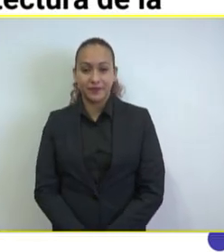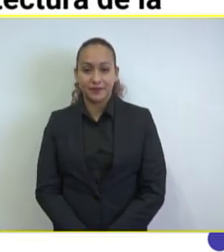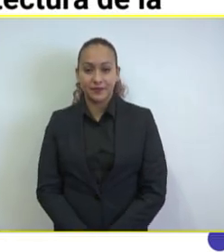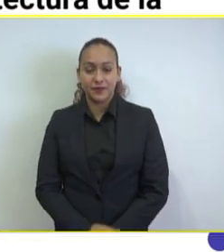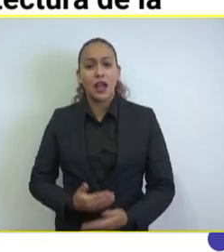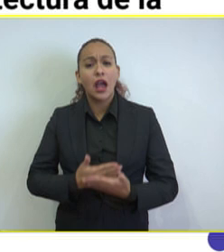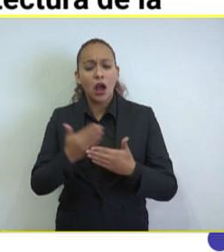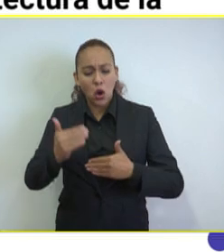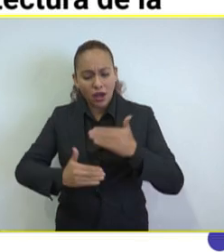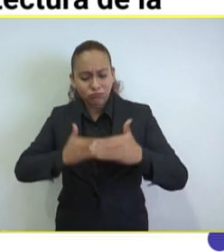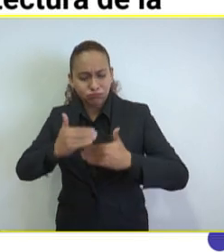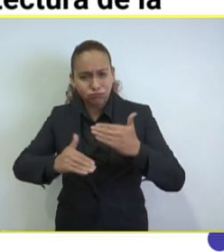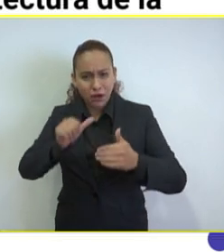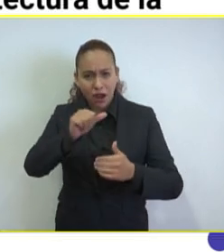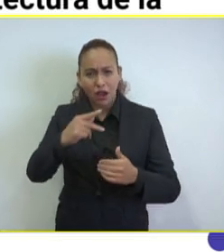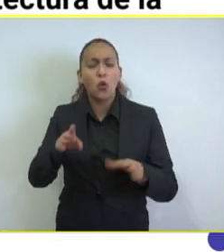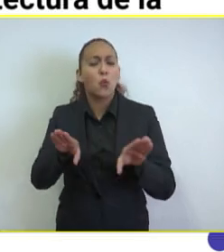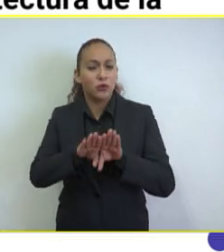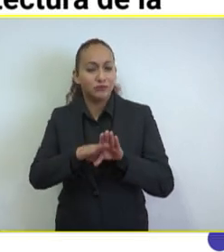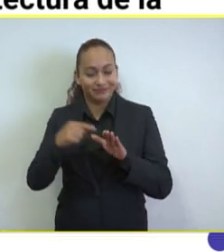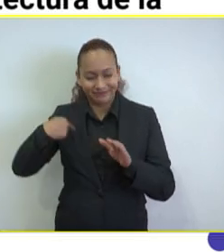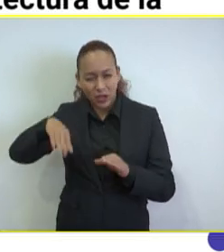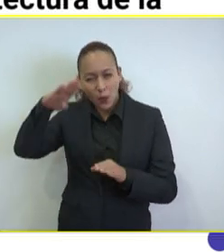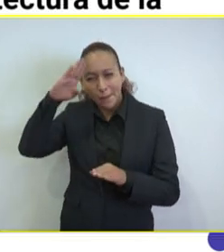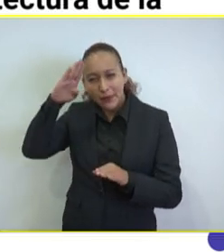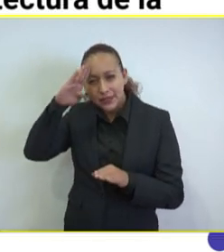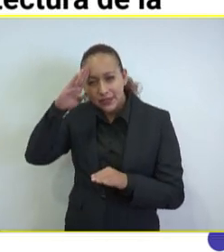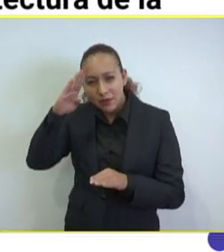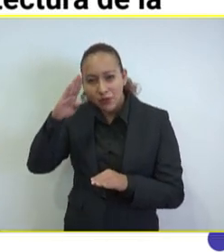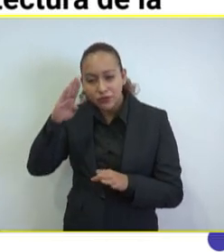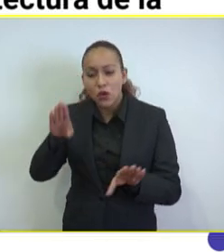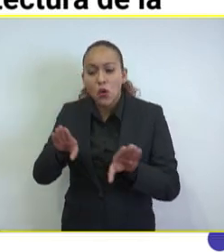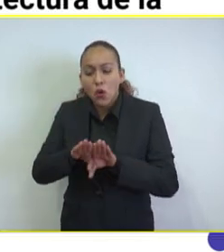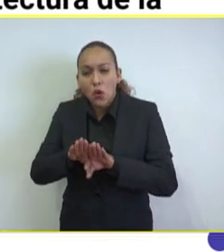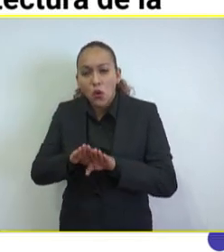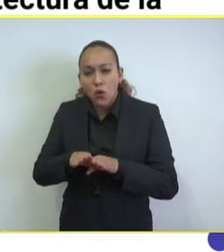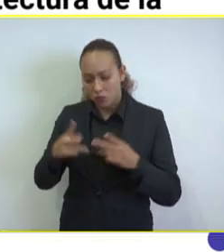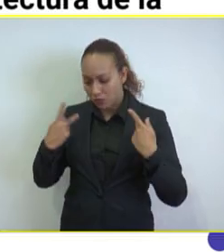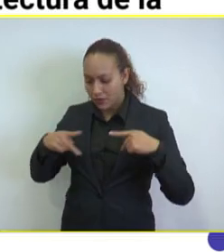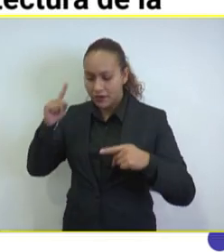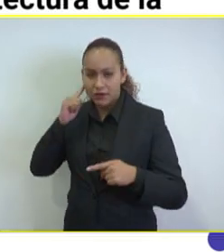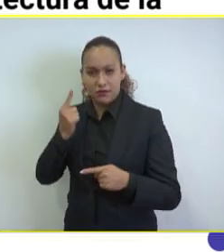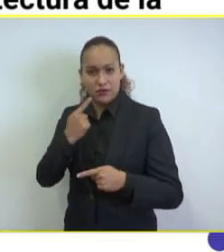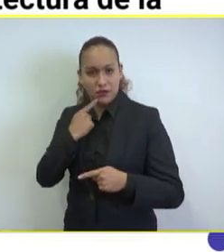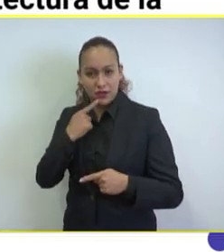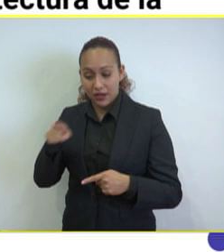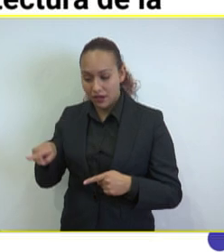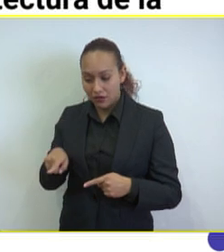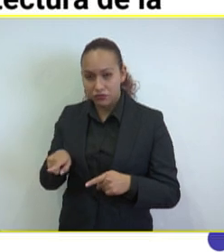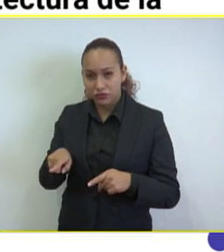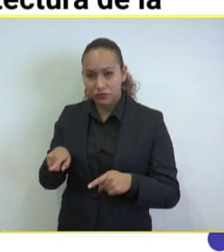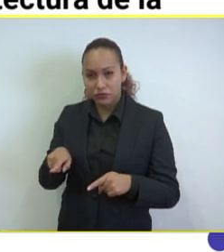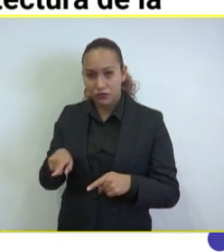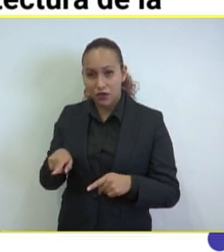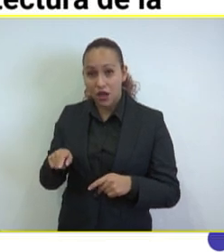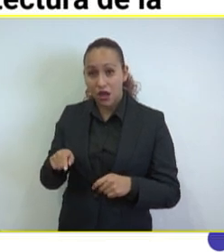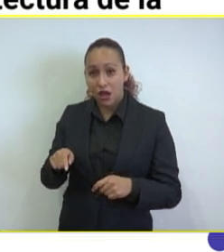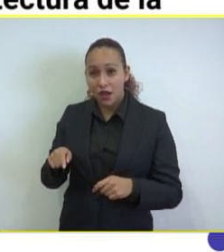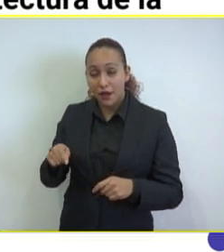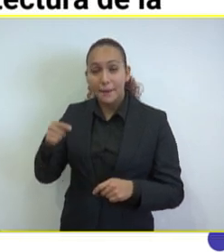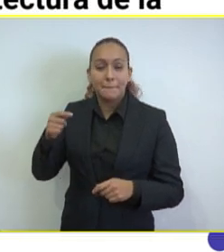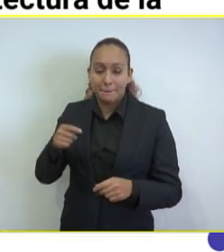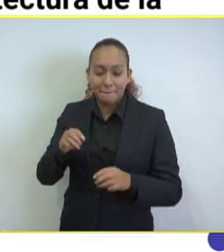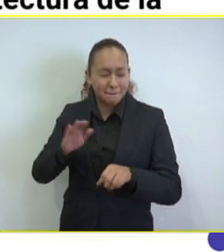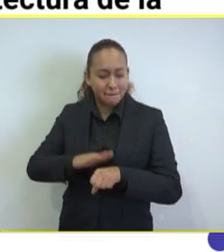Para el desarrollo de la aplicación no solo se consideraron las necesidades particulares de las personas con discapacidad auditiva, refiriéndonos a las